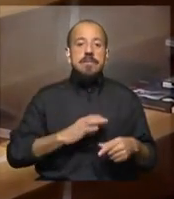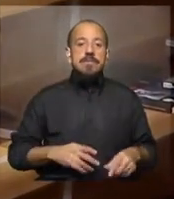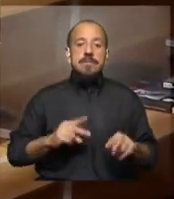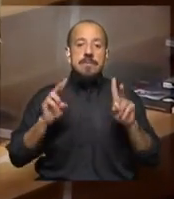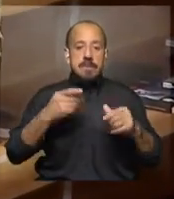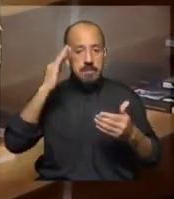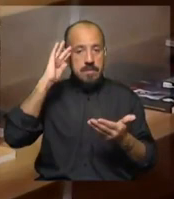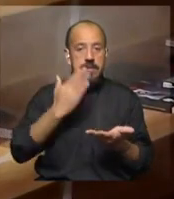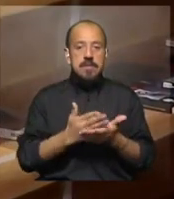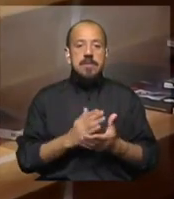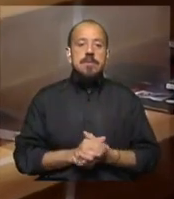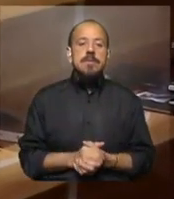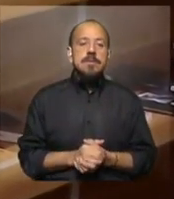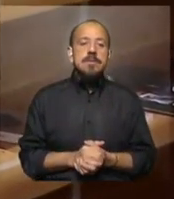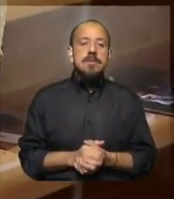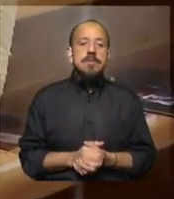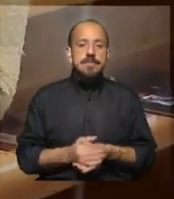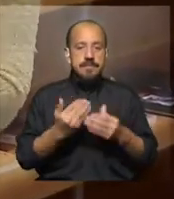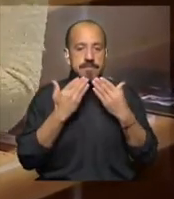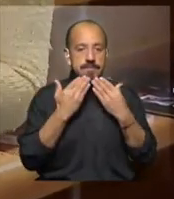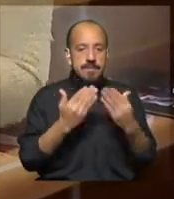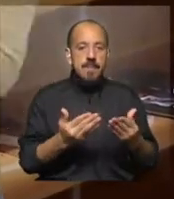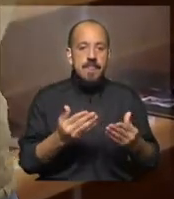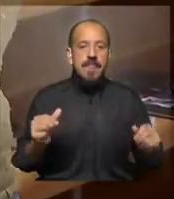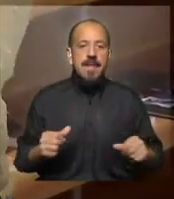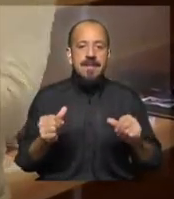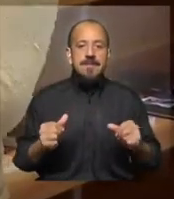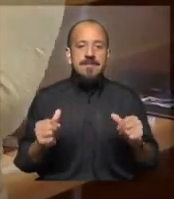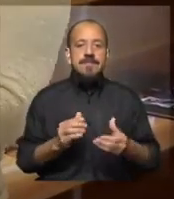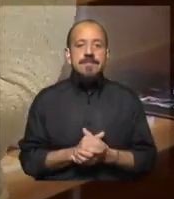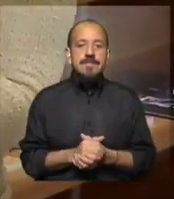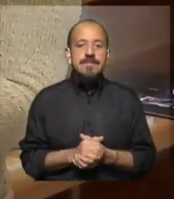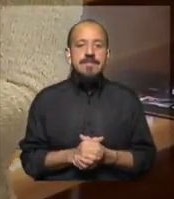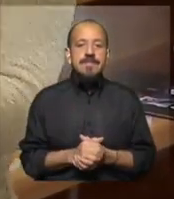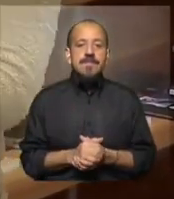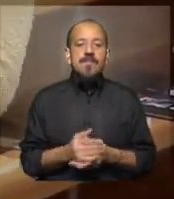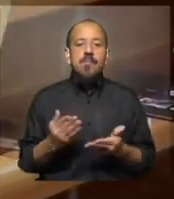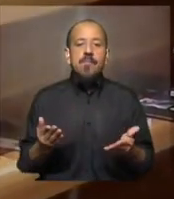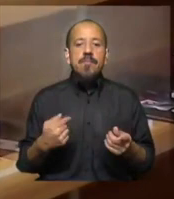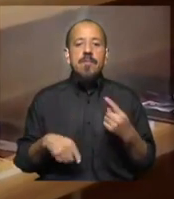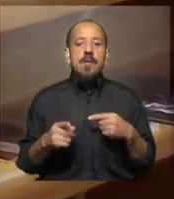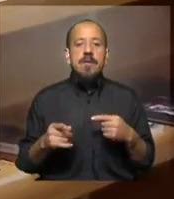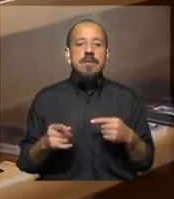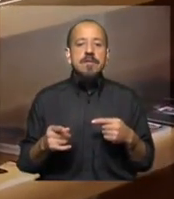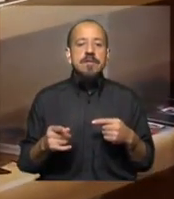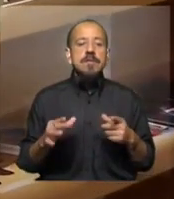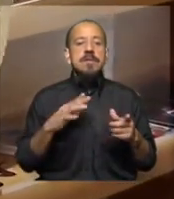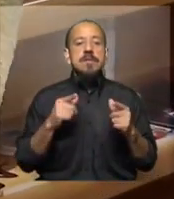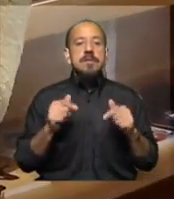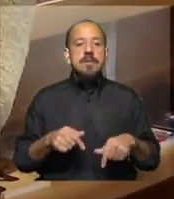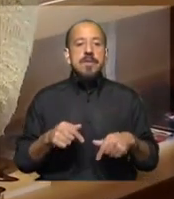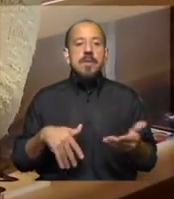que es la dictadura perfecto Majo Muchísimas gracias lo hiciste muy bien este que disfruten mucho y bueno recuerden estar Acá cerquita